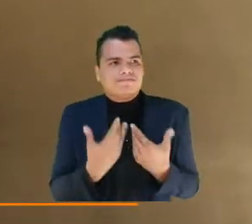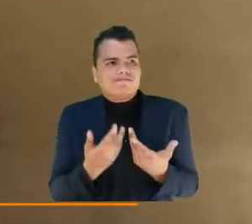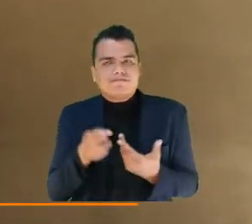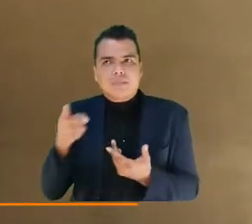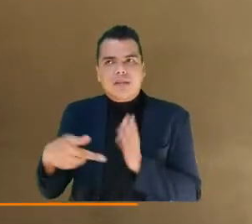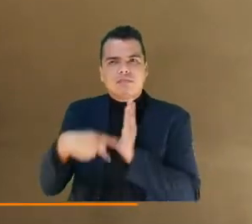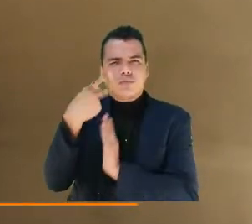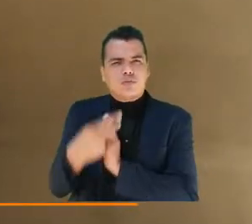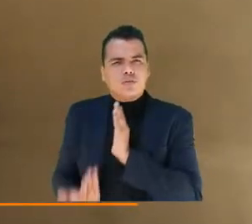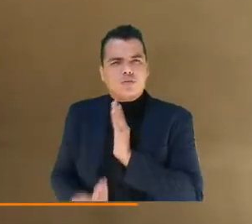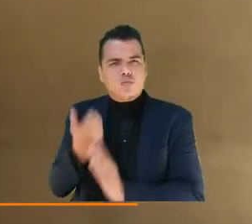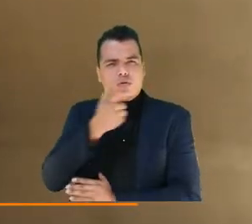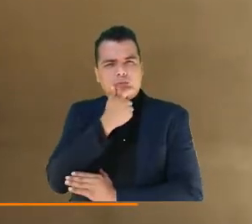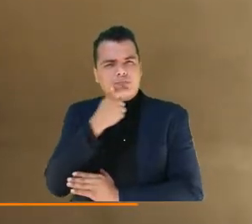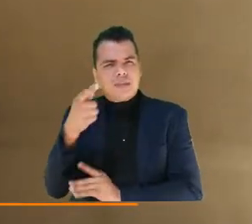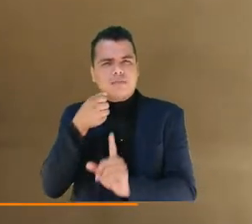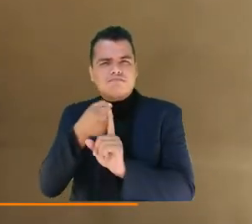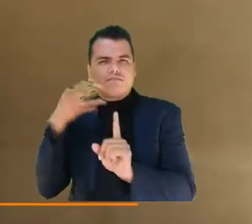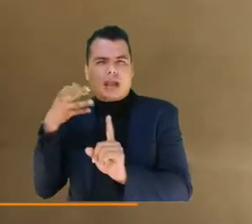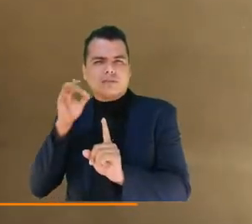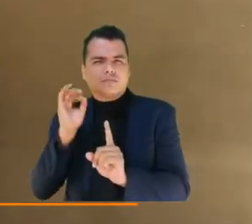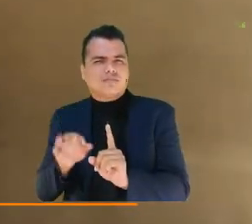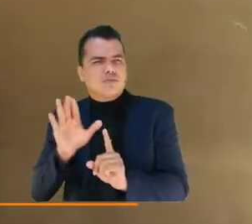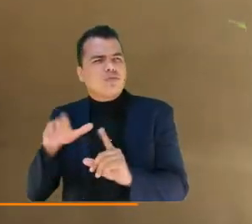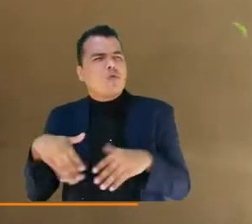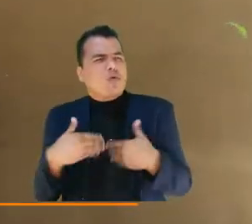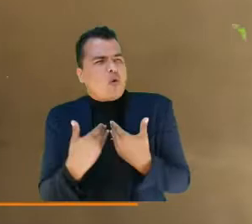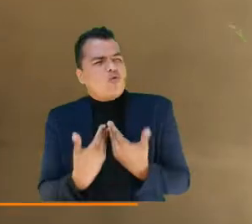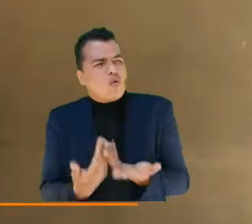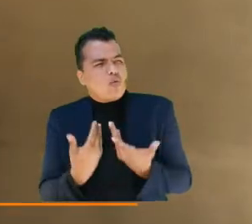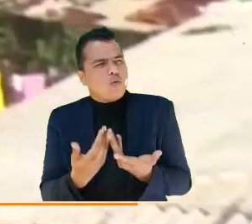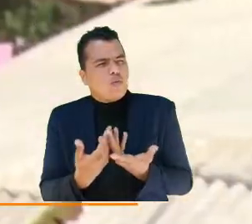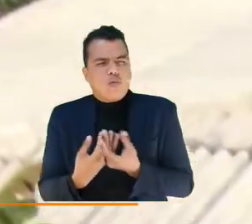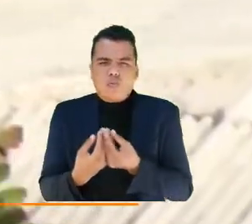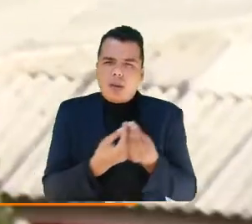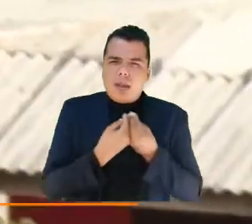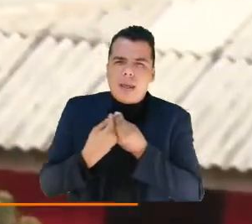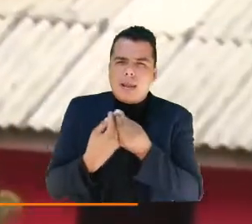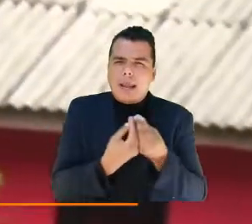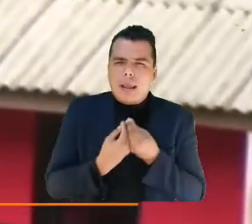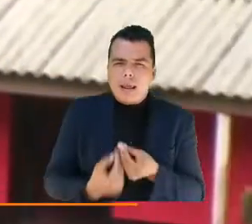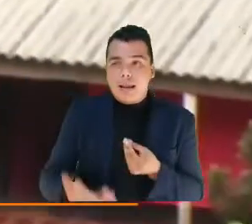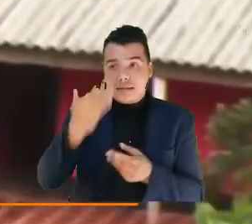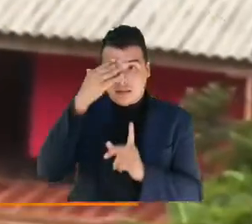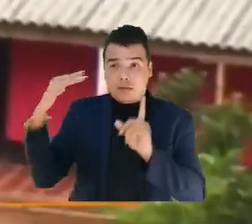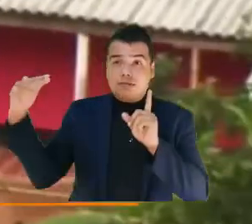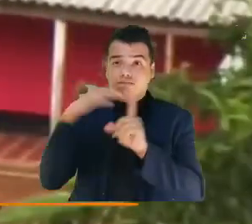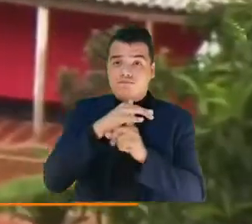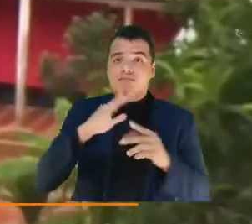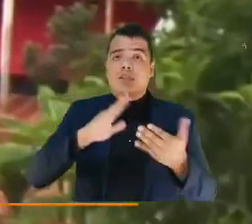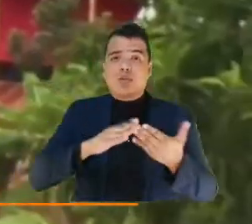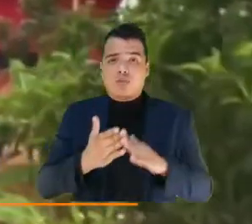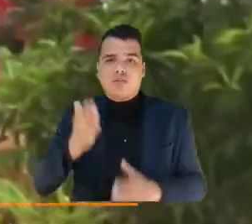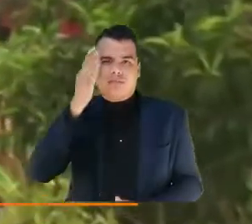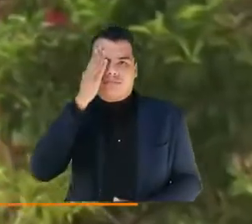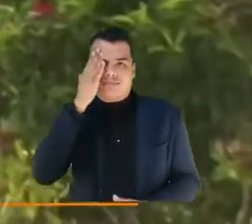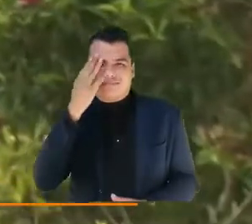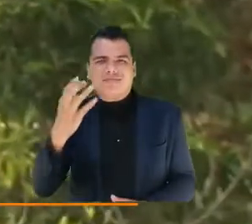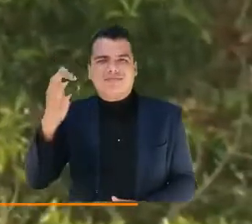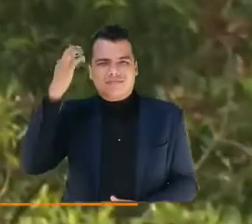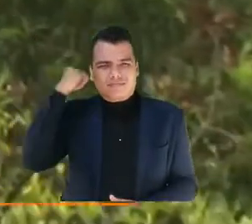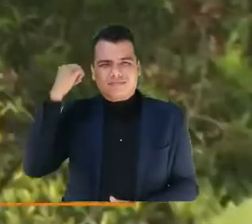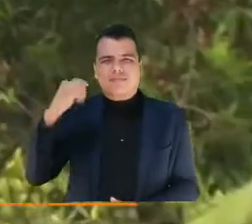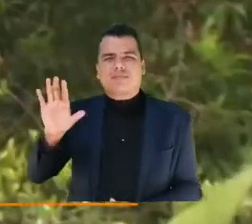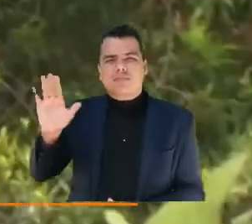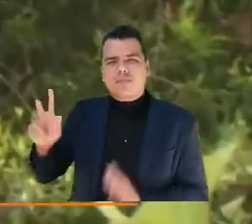desviación del río Vejas, para evaluar los impactos de lo que ese proyecto podría generar a la comunidad, entendiendo que ya antes